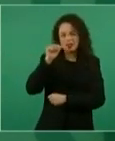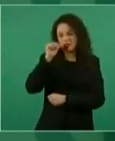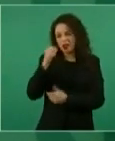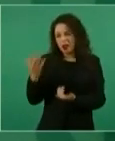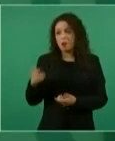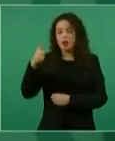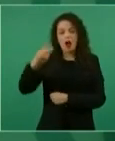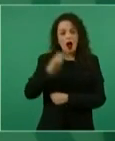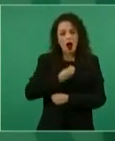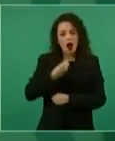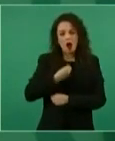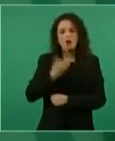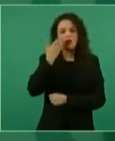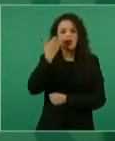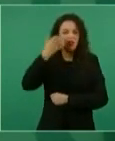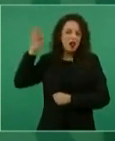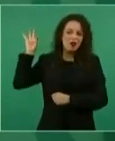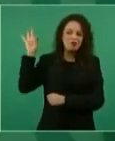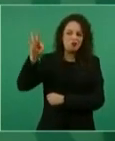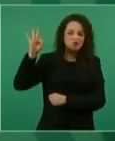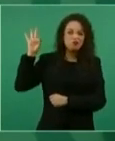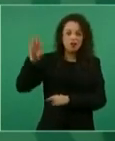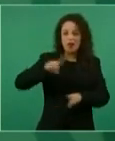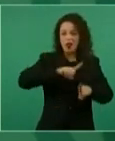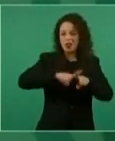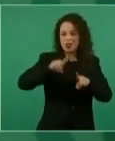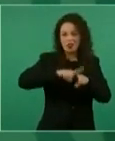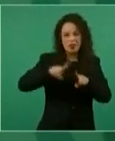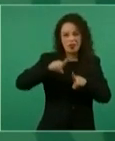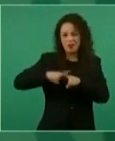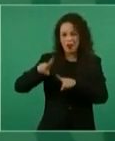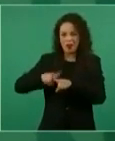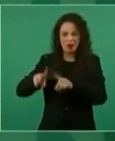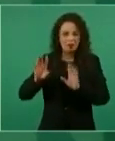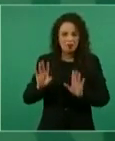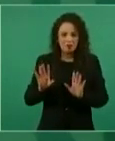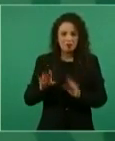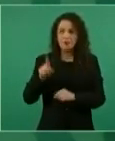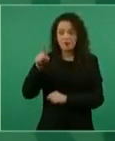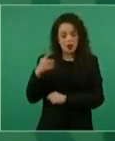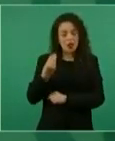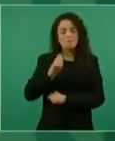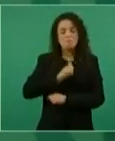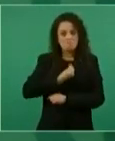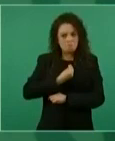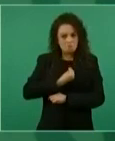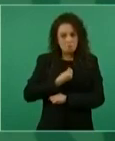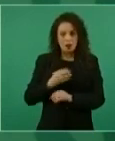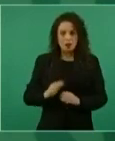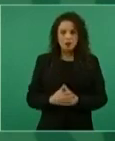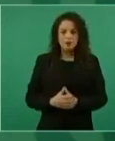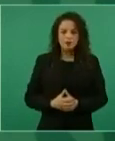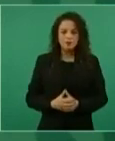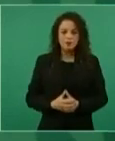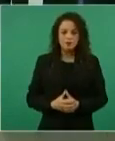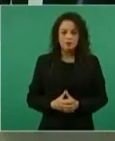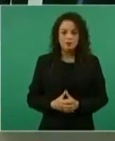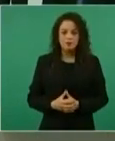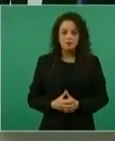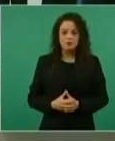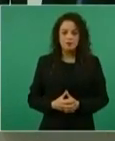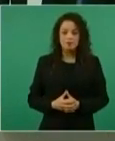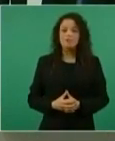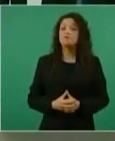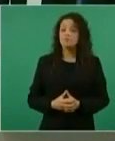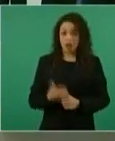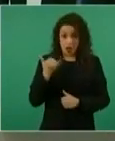Sin embargo, esto permitió levantar al sistema de salud que estaba, según esto, caído desde la época neoliberal. Claro, es como muerto el niño, pues hay